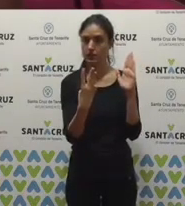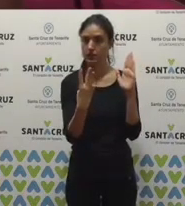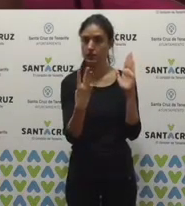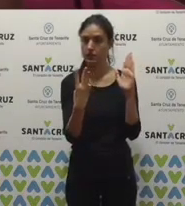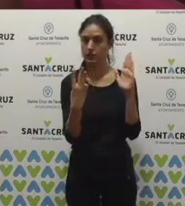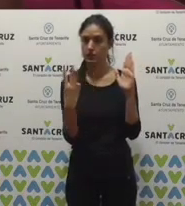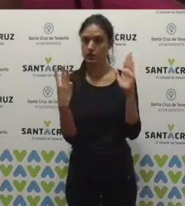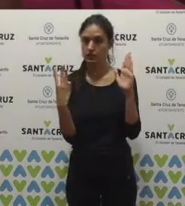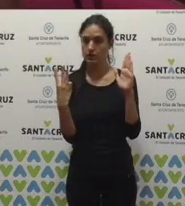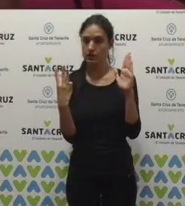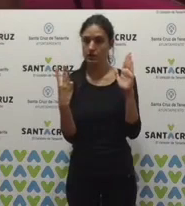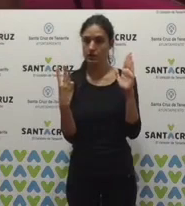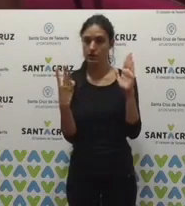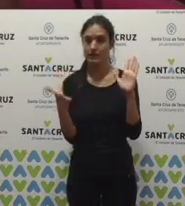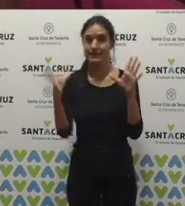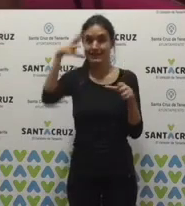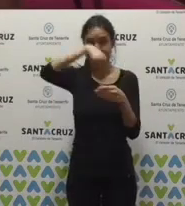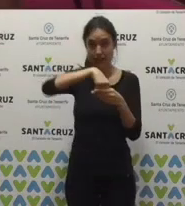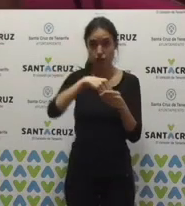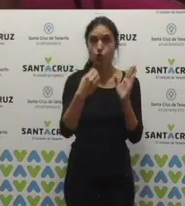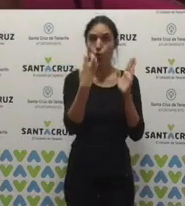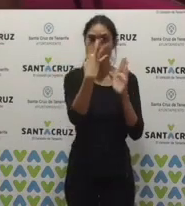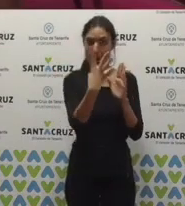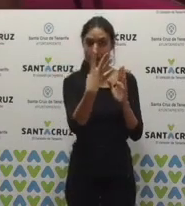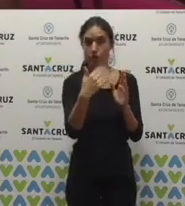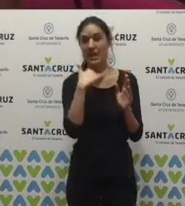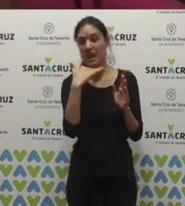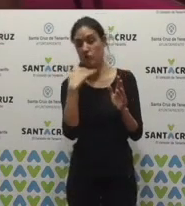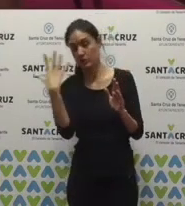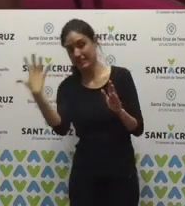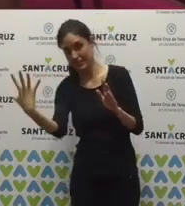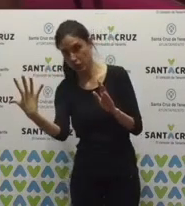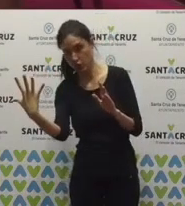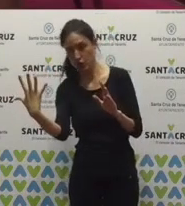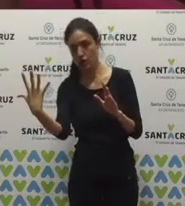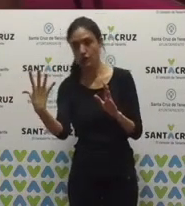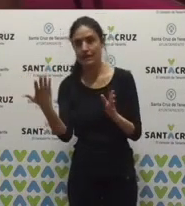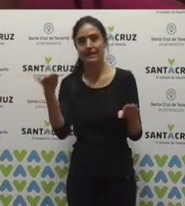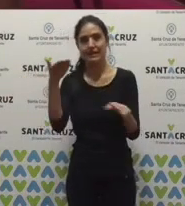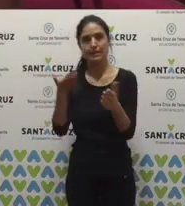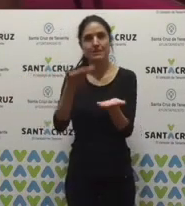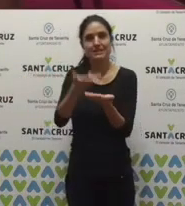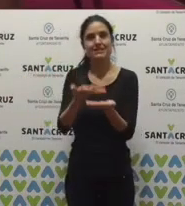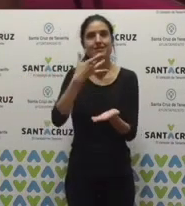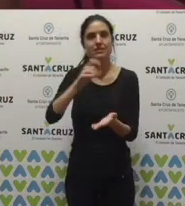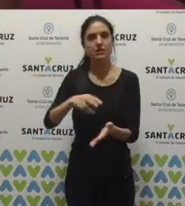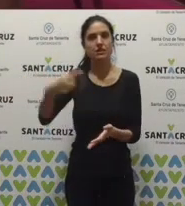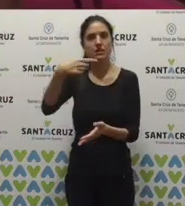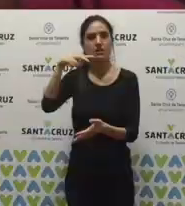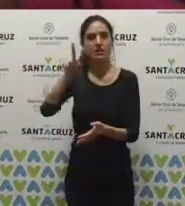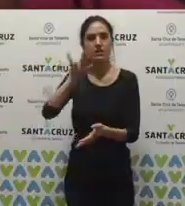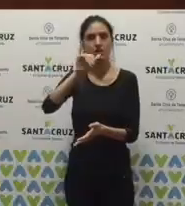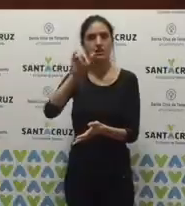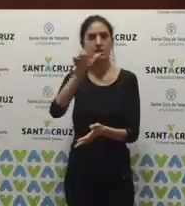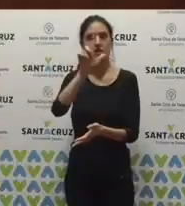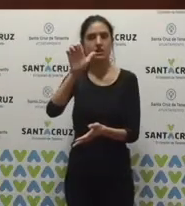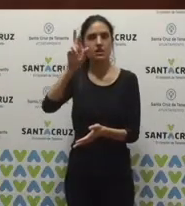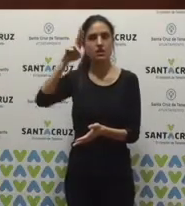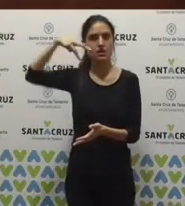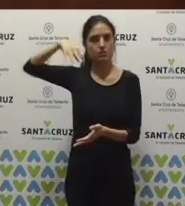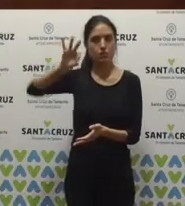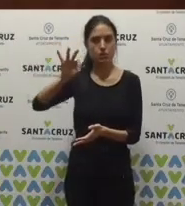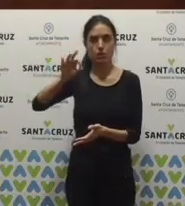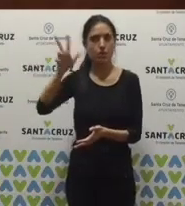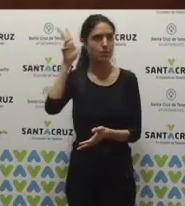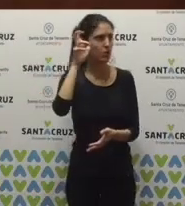4 y el 5 y parte del 5 de don guillermo de escuchar ahora sí sí